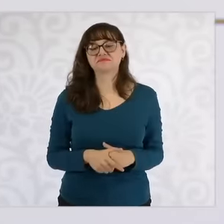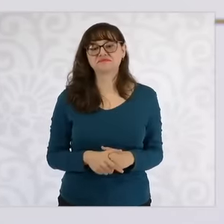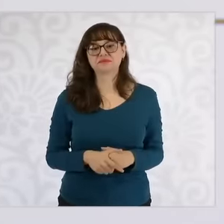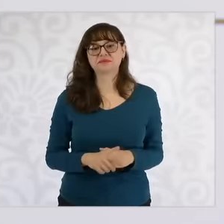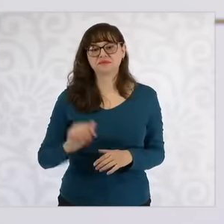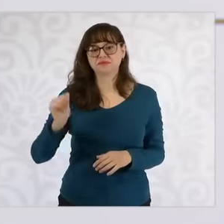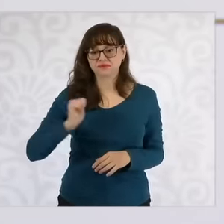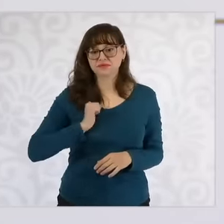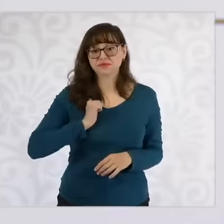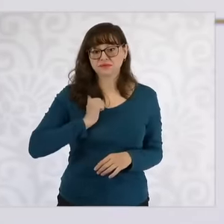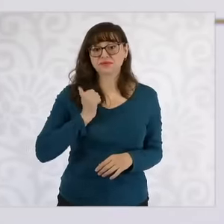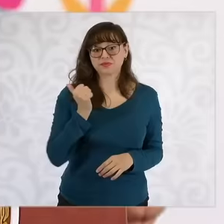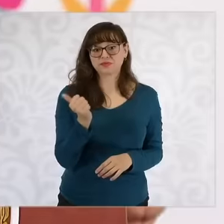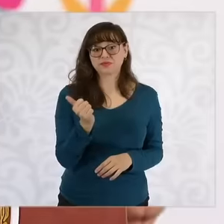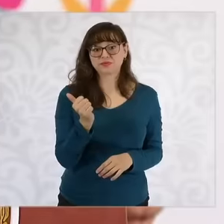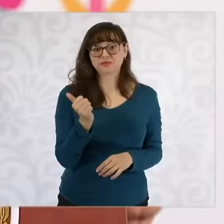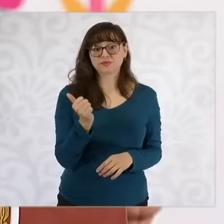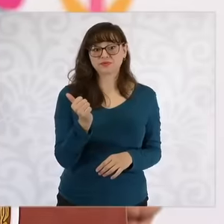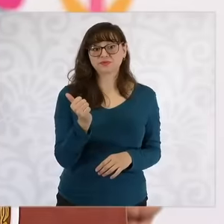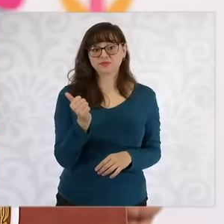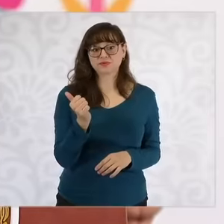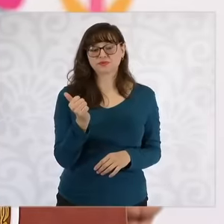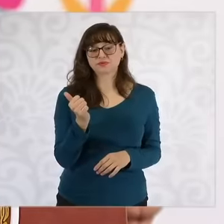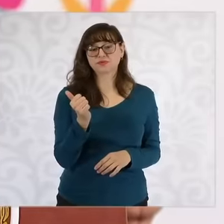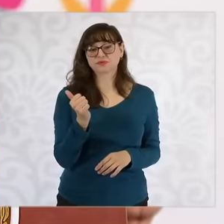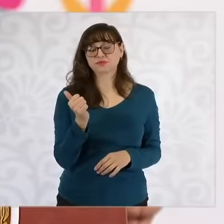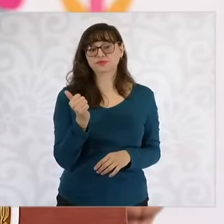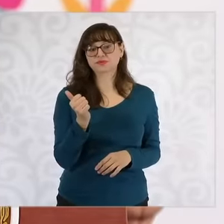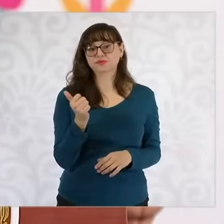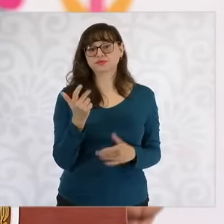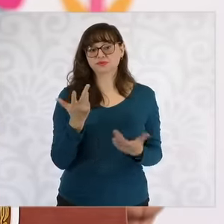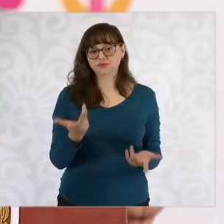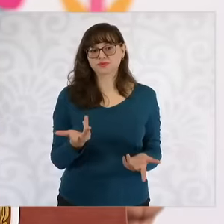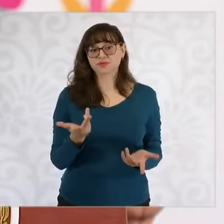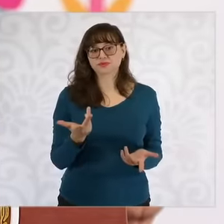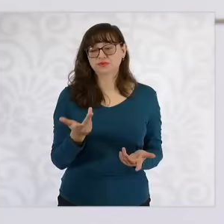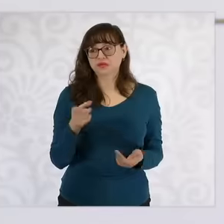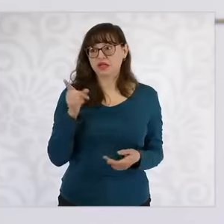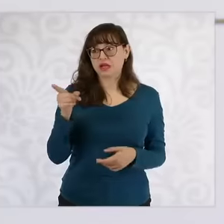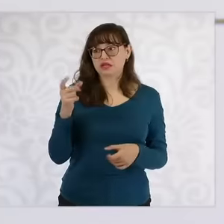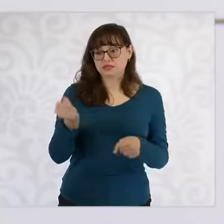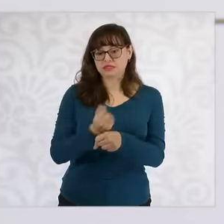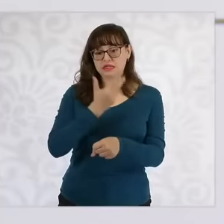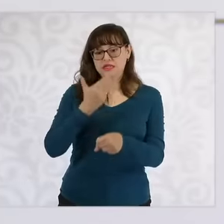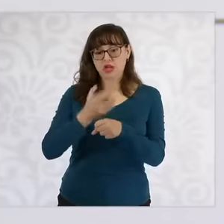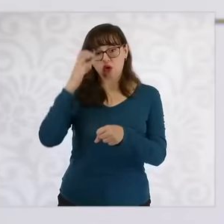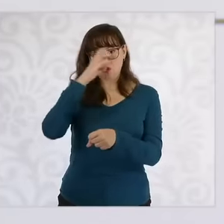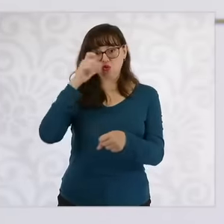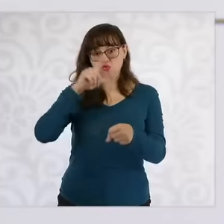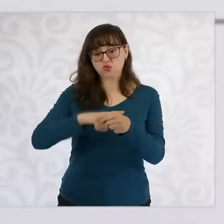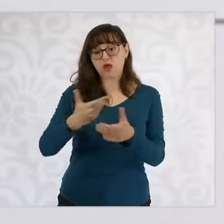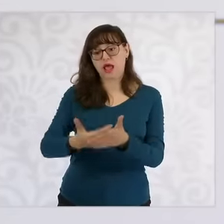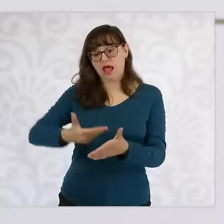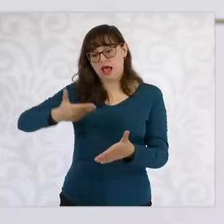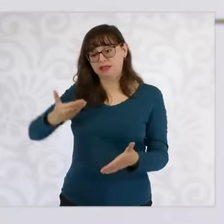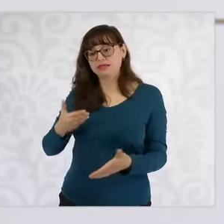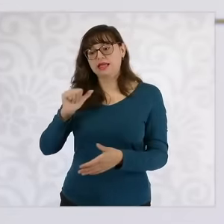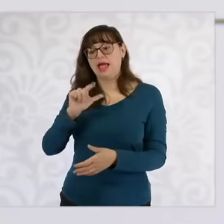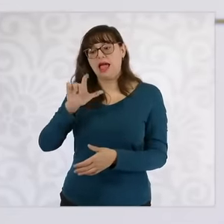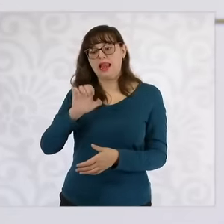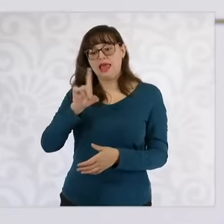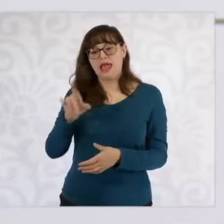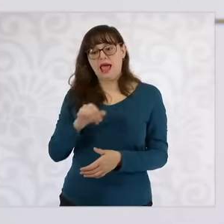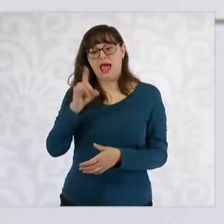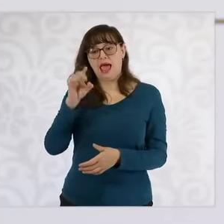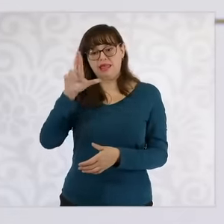Aprovecho también para decir que, bueno, para felicitar a Alejandra Frausto, que es la anterior secretaria de Cultura, que hoy